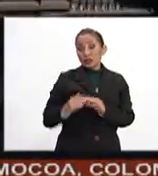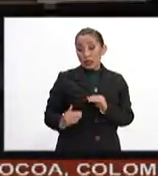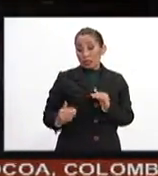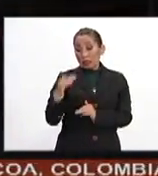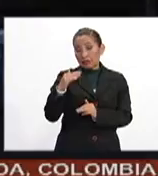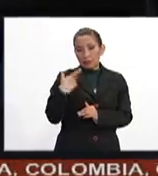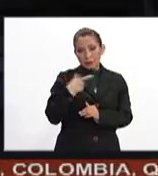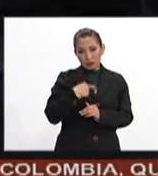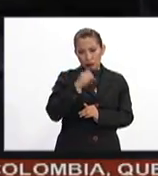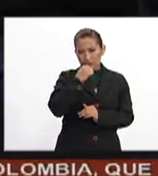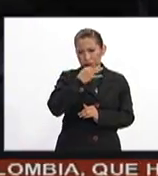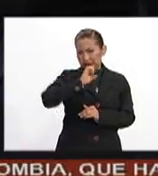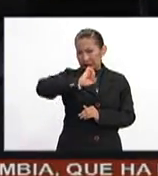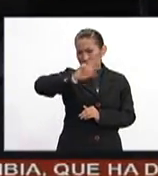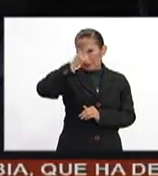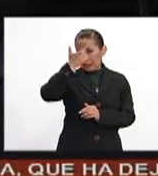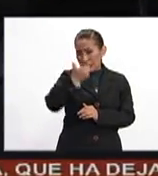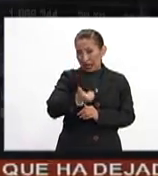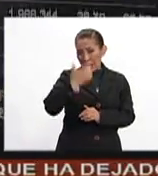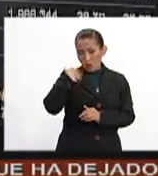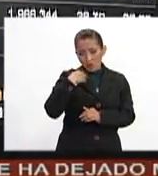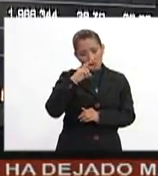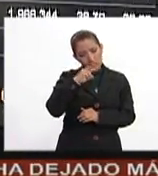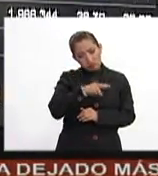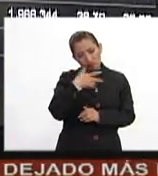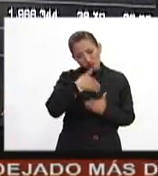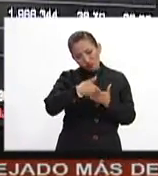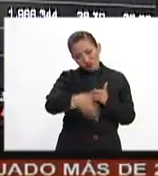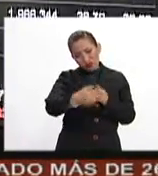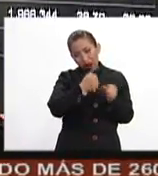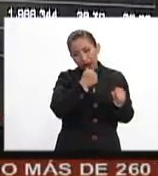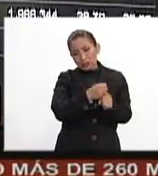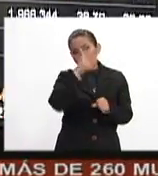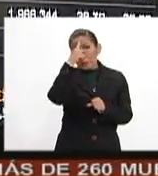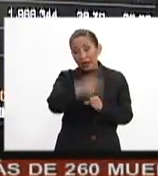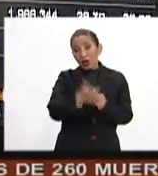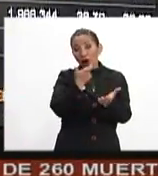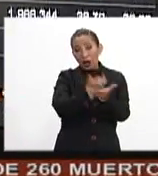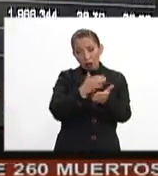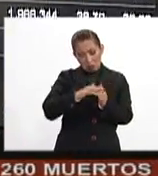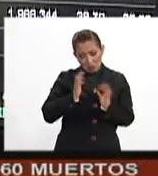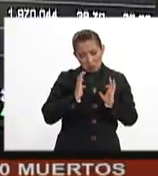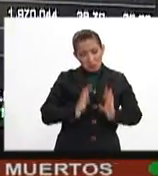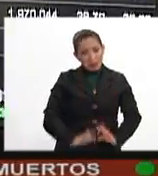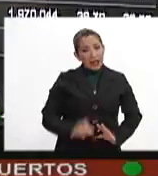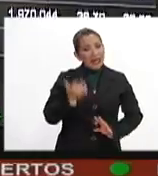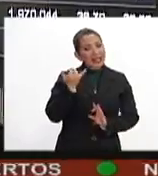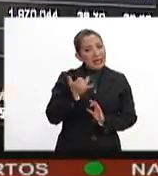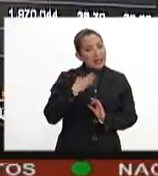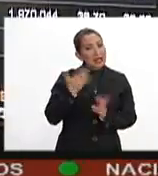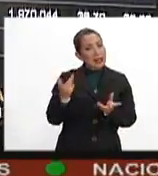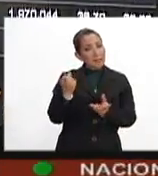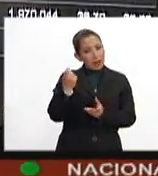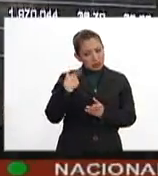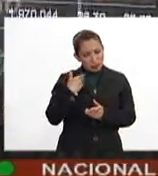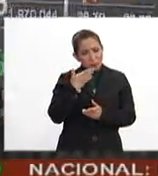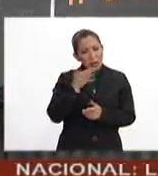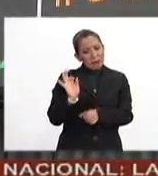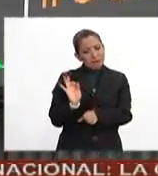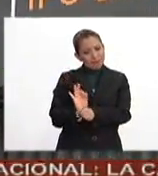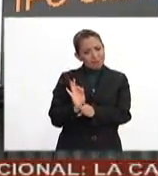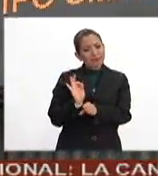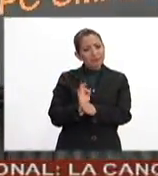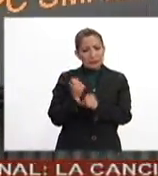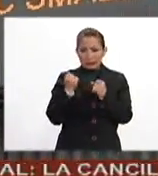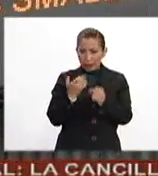5.56%. Los economistas concluyen que a lo largo de este año México tendrá una economía estable y un peso fuerte, lo que sin